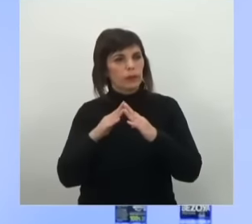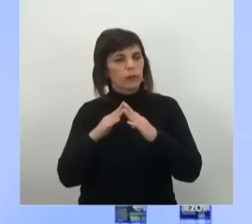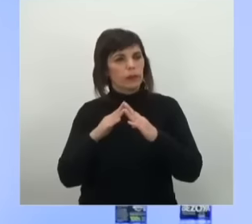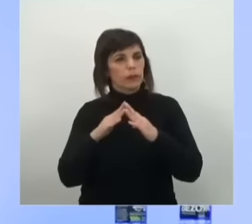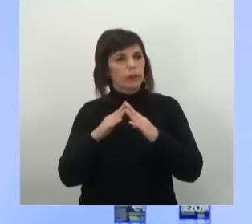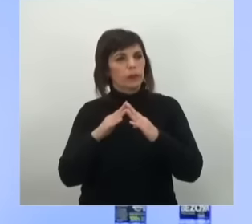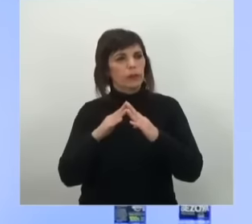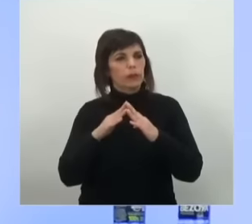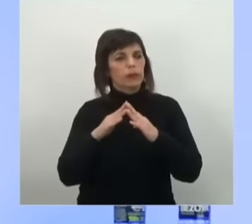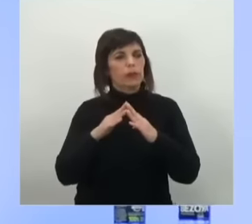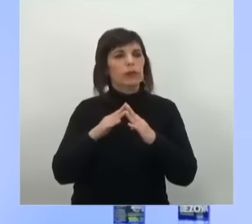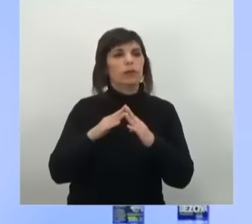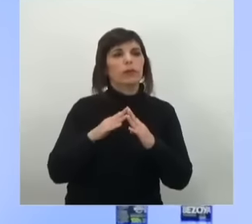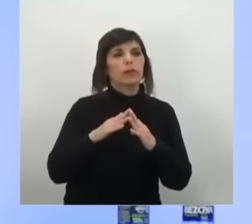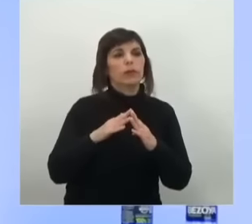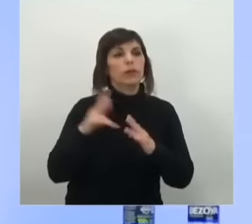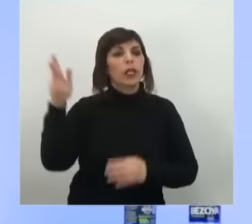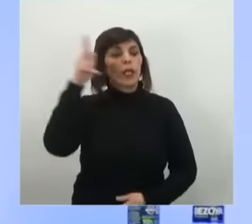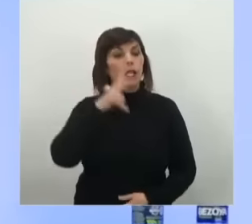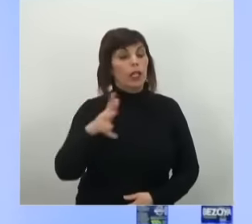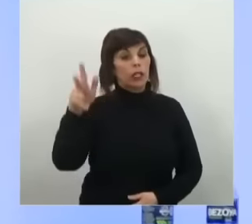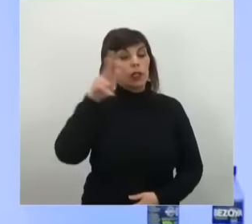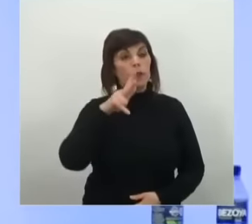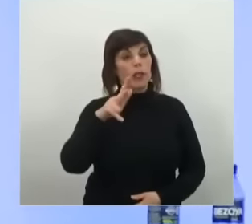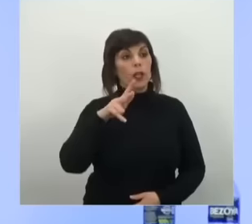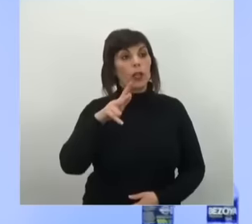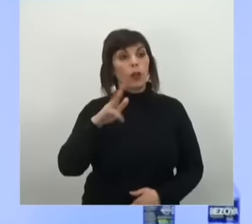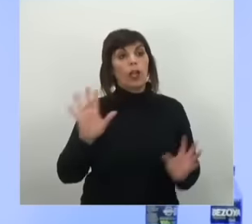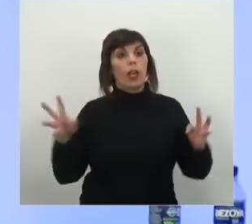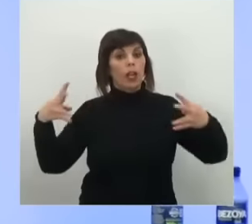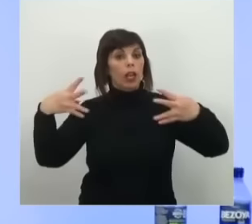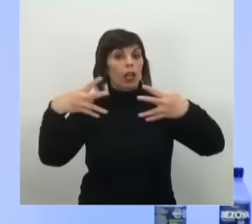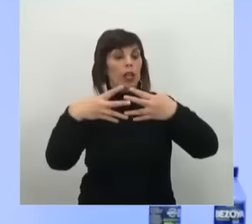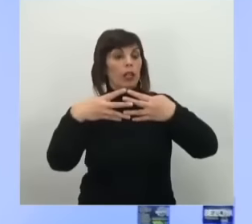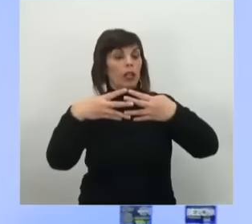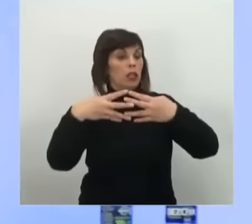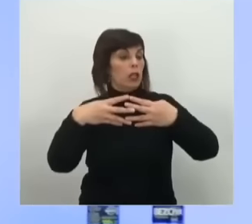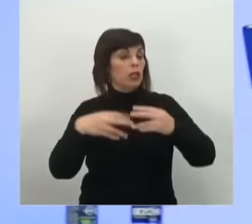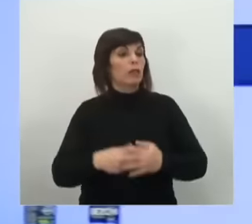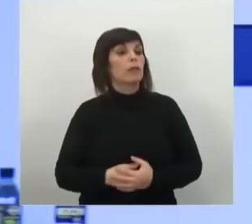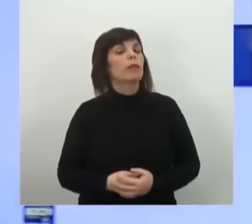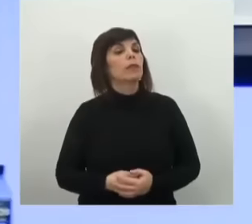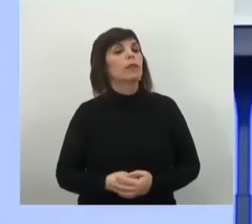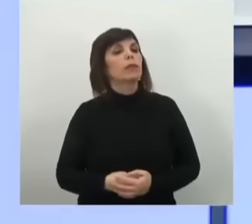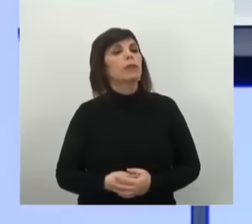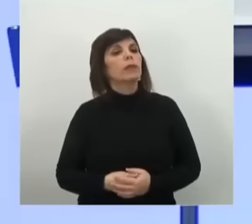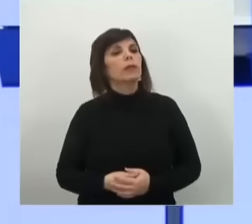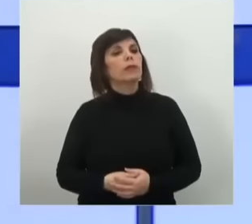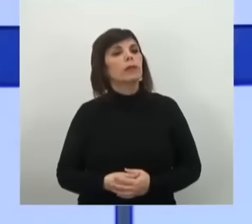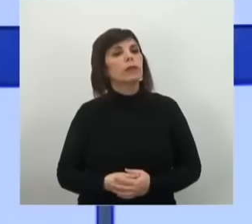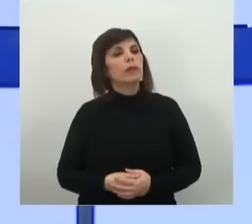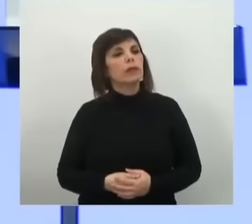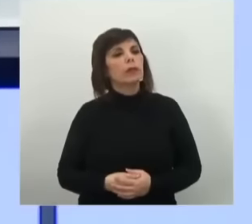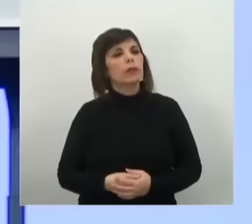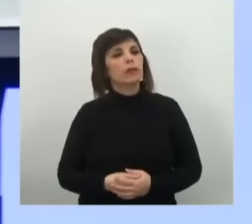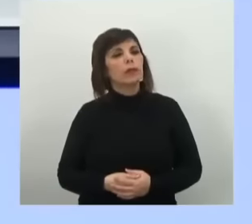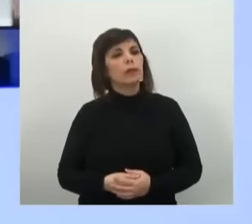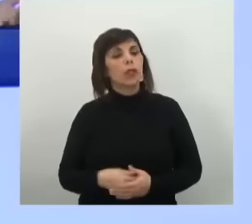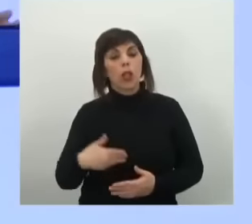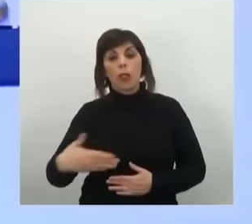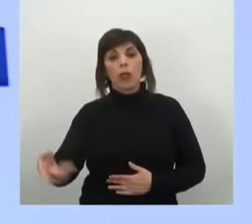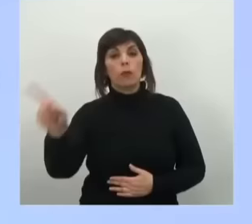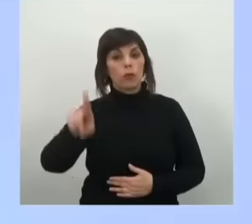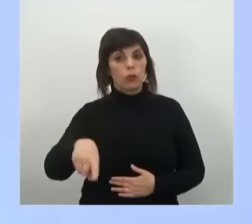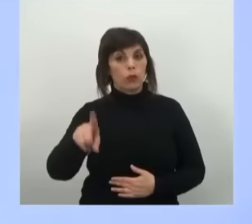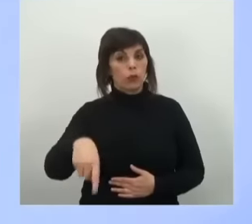y cuelgo ese canal ese videito en en YouTube y me olvido de él pero el punto es que ha pasado como un mes